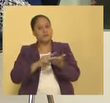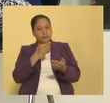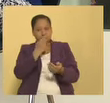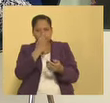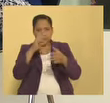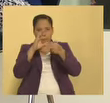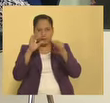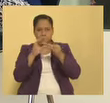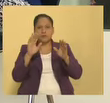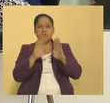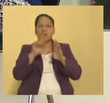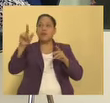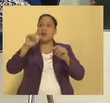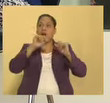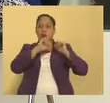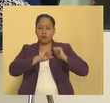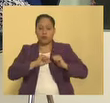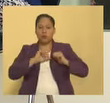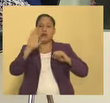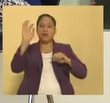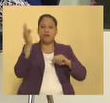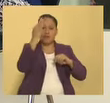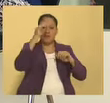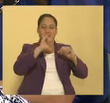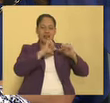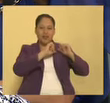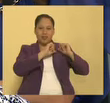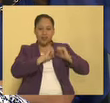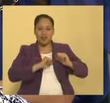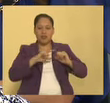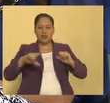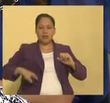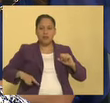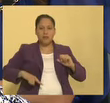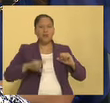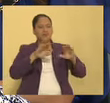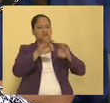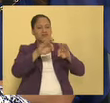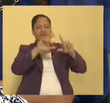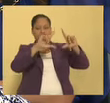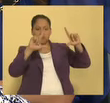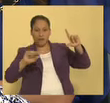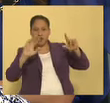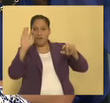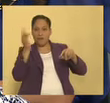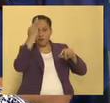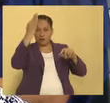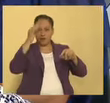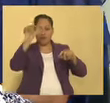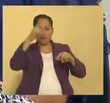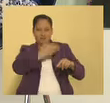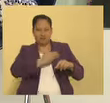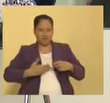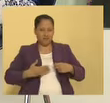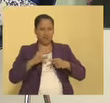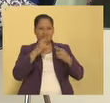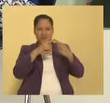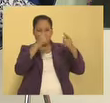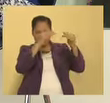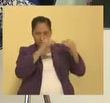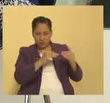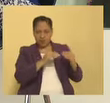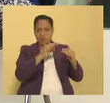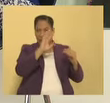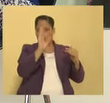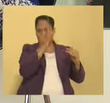las violaciones de autoridad federal o las supuestas violaciones de autoridad federal las conoce la Comisión Nacional de Derechos Humanos. Perdón que haga hincapié, pero